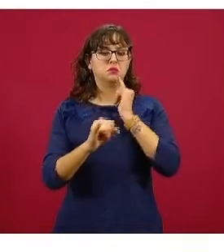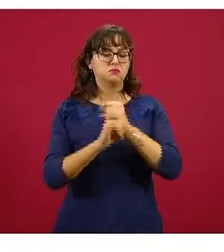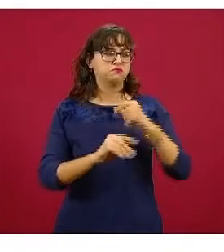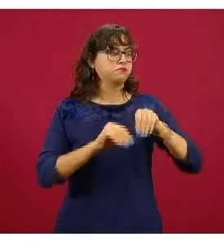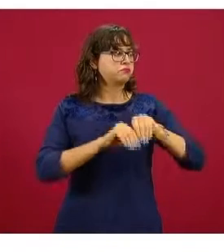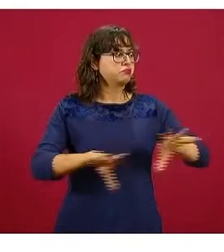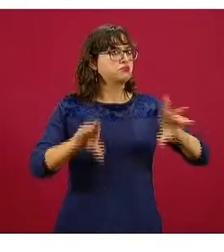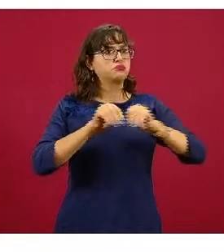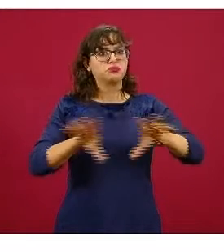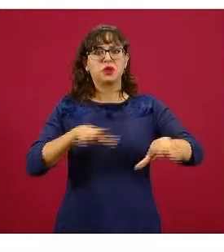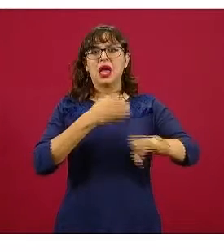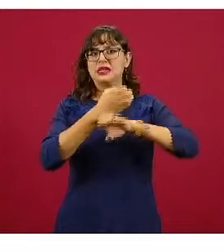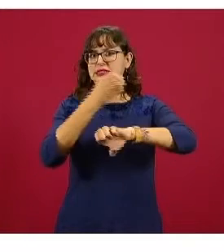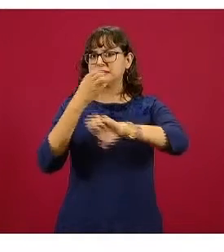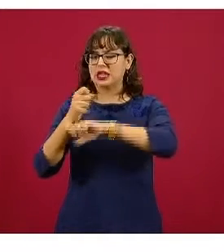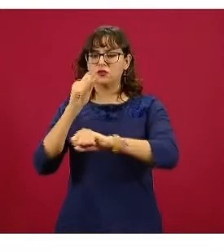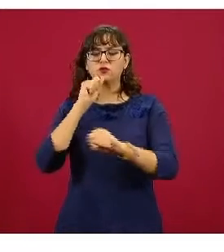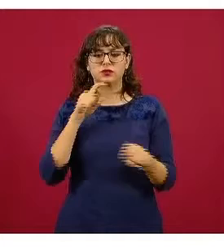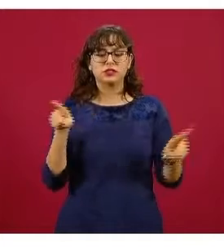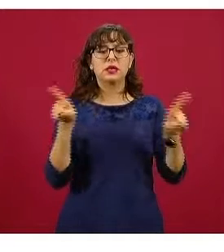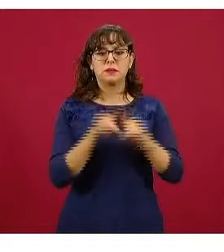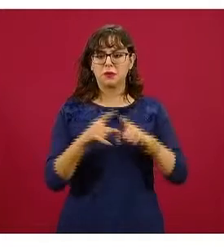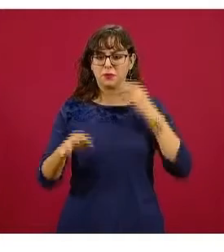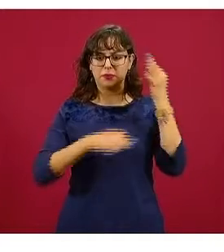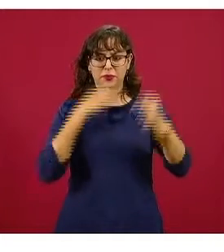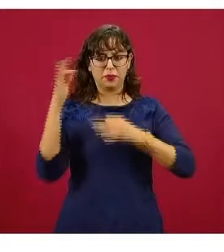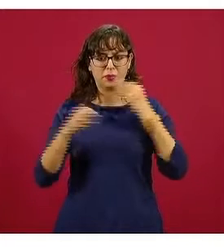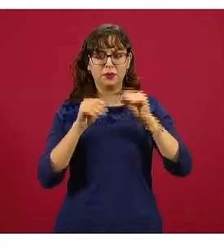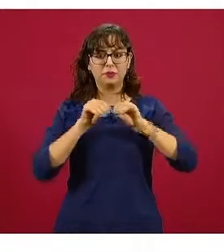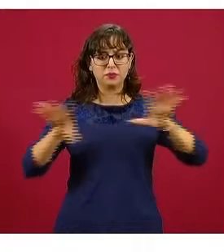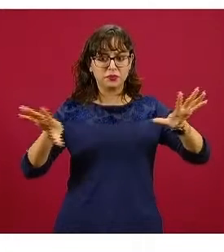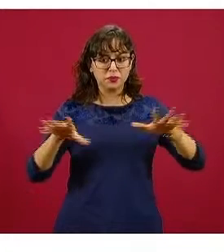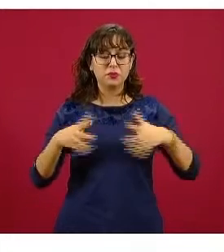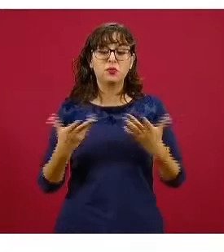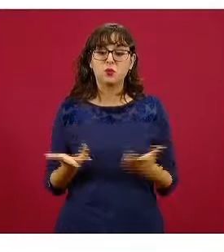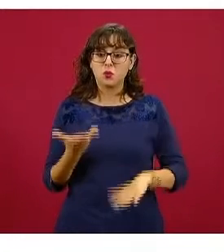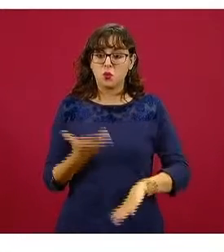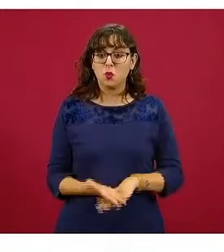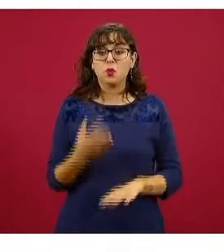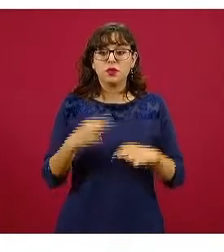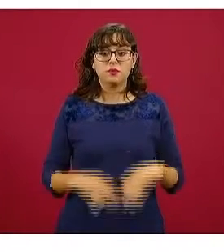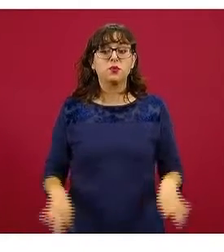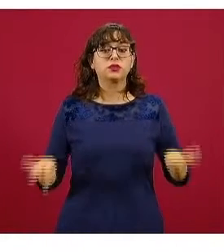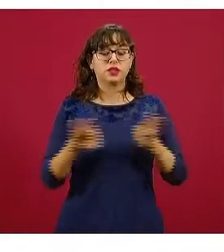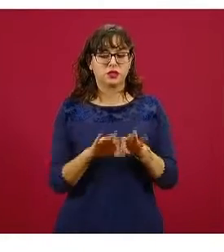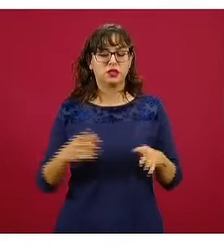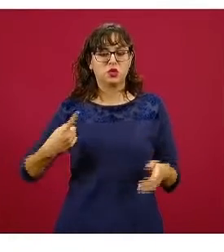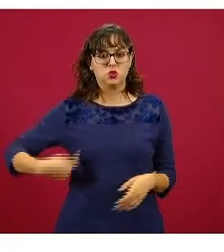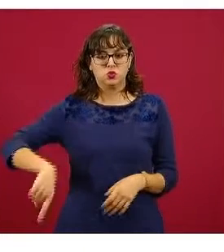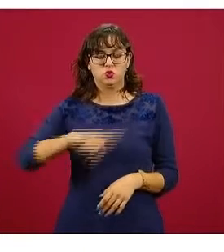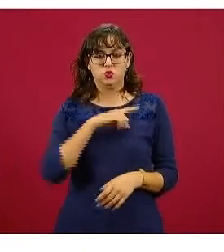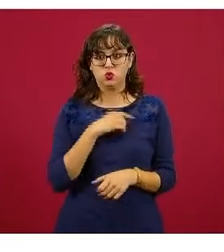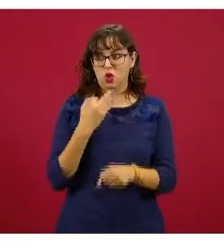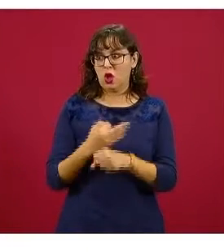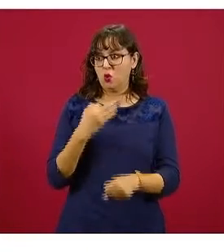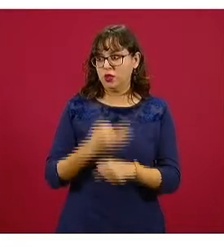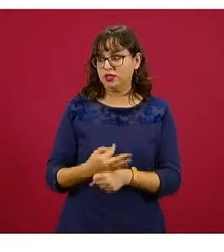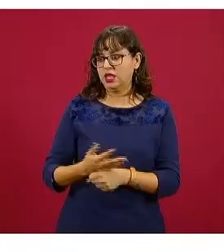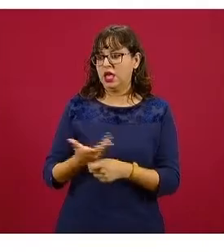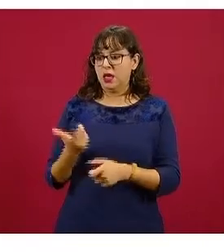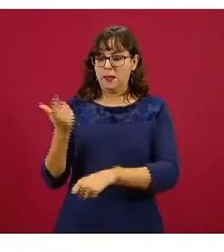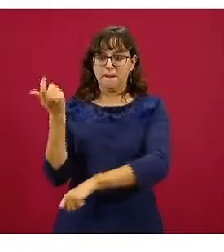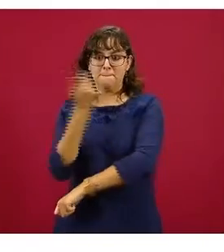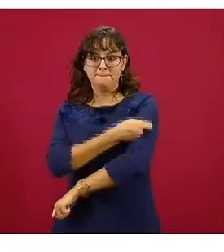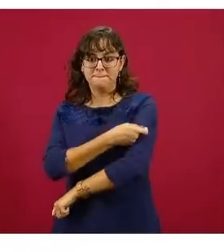también están haciendo una gran labor de difusión, con una parte importante de cómo adaptar esta jornada a la contingencia